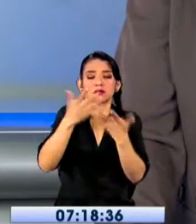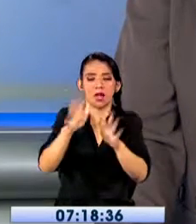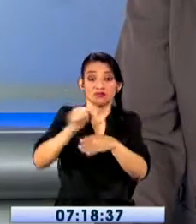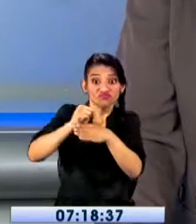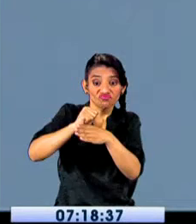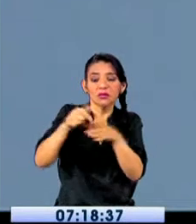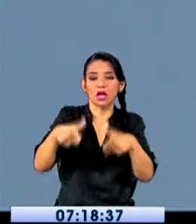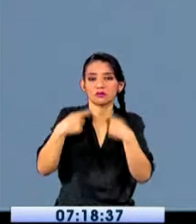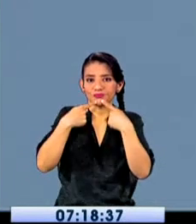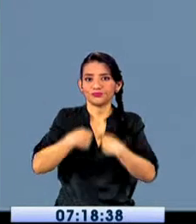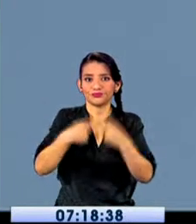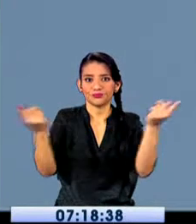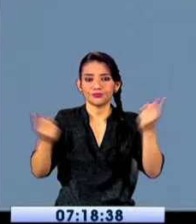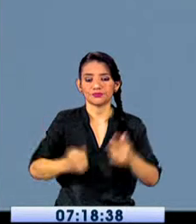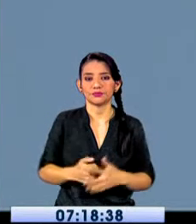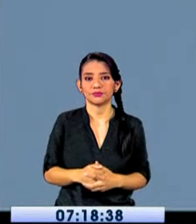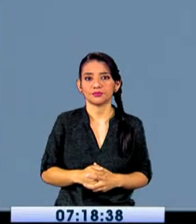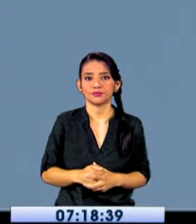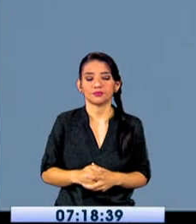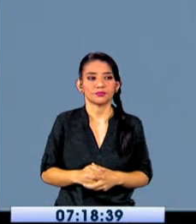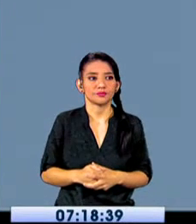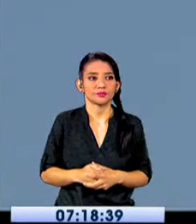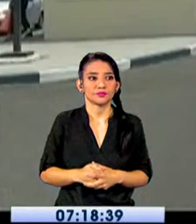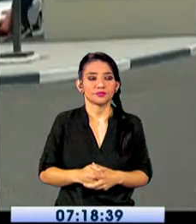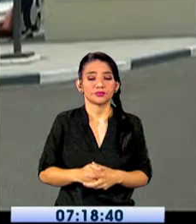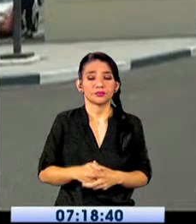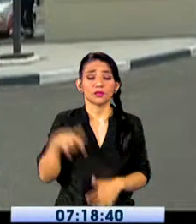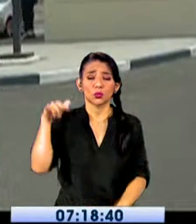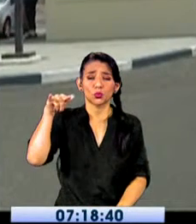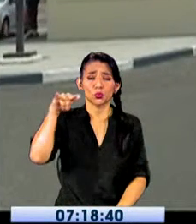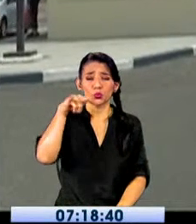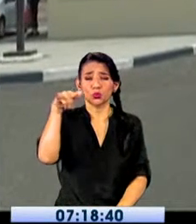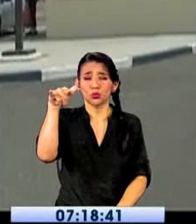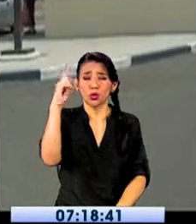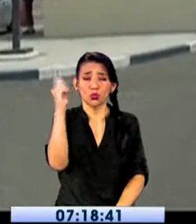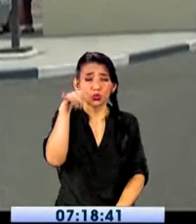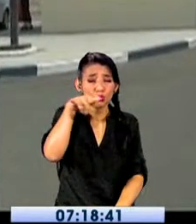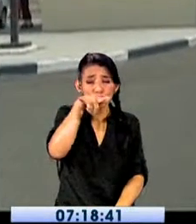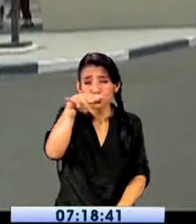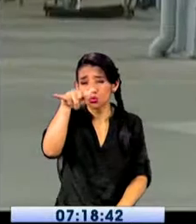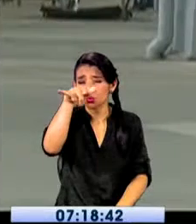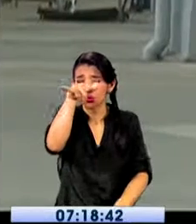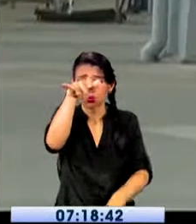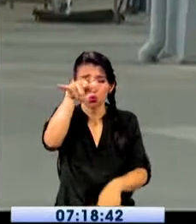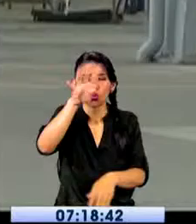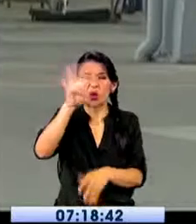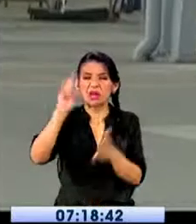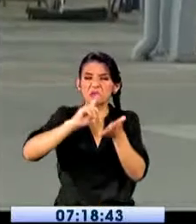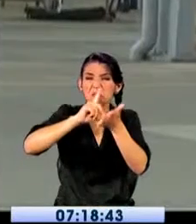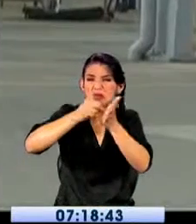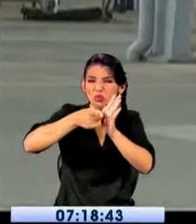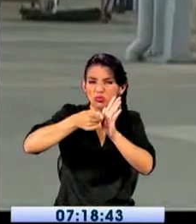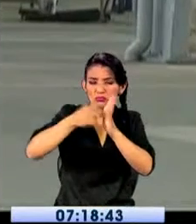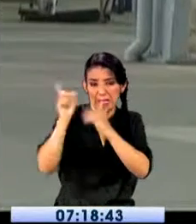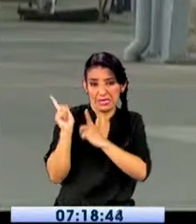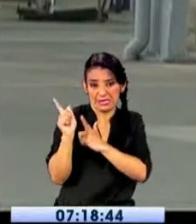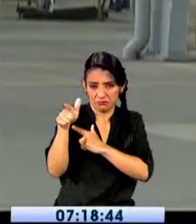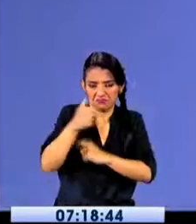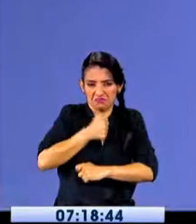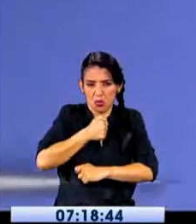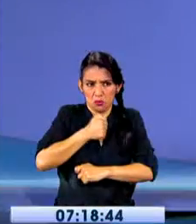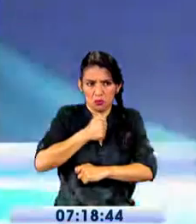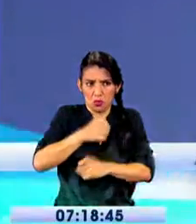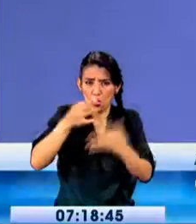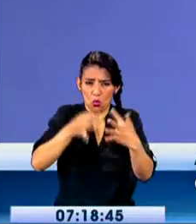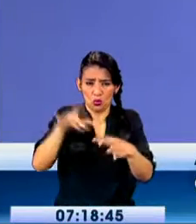entrenamiento. Tras 40 minutos de vuelo desde Manta hacia el norte de Manabí, una aeronave tipo Pilán de la Armada del Ecuador